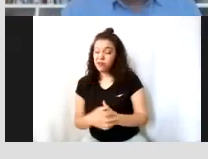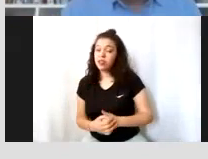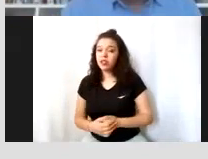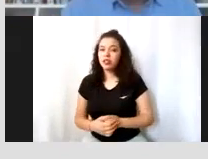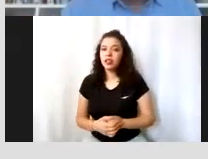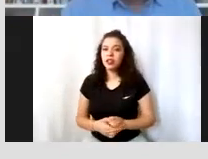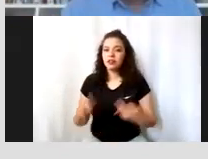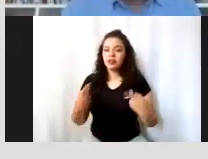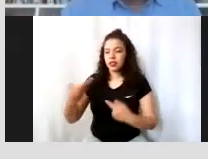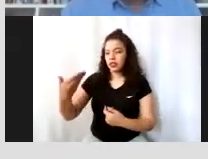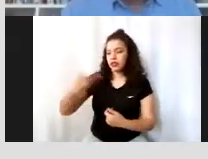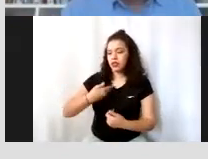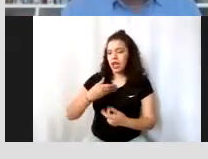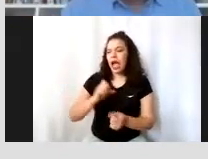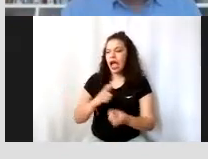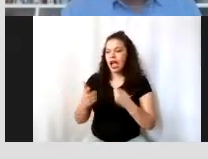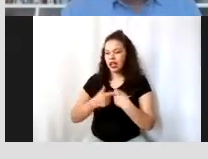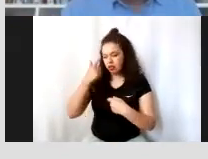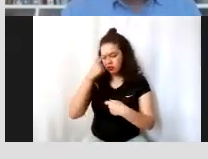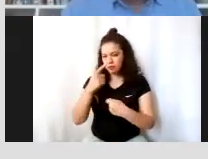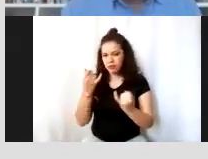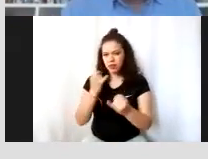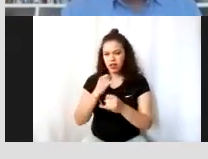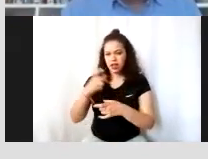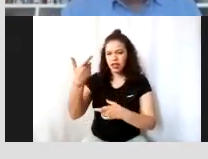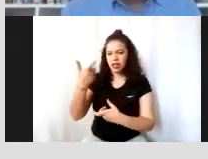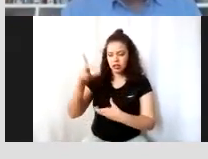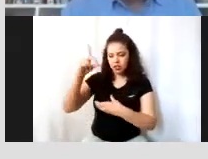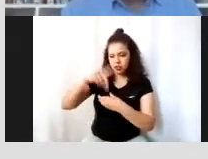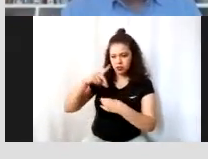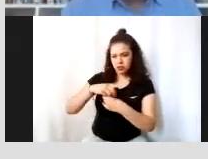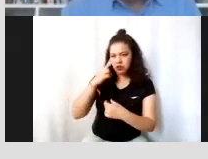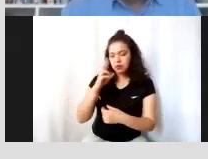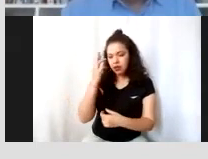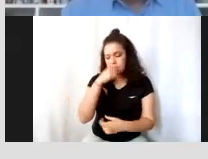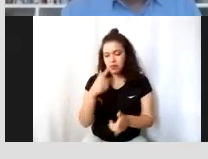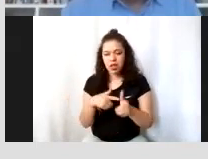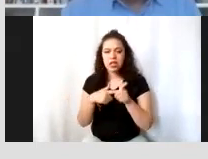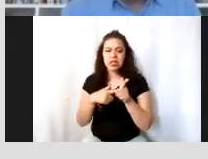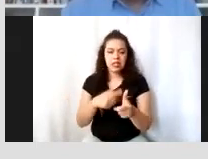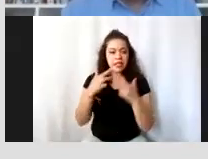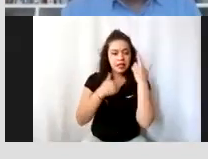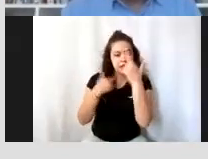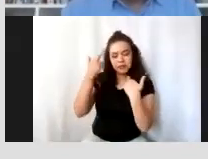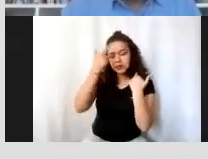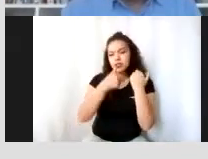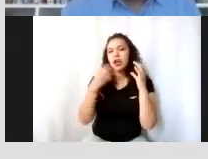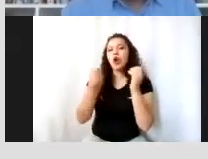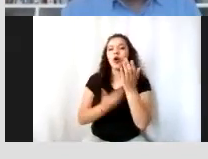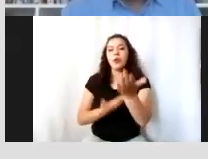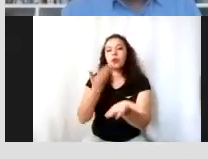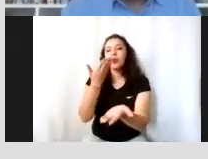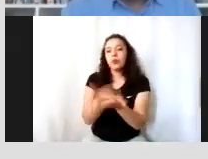como para corroborar un donativo, para dar un seguimiento o para meter una propuesta.